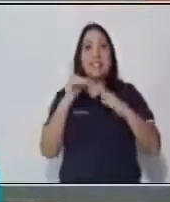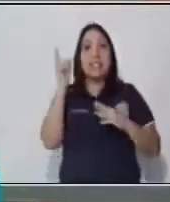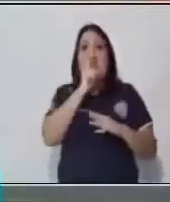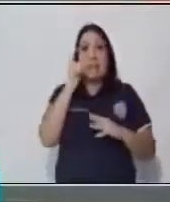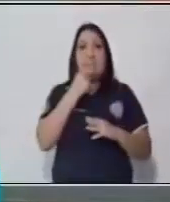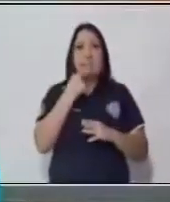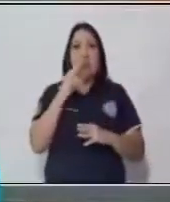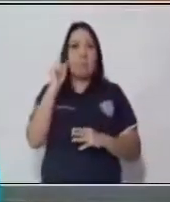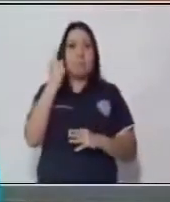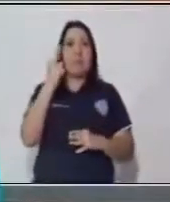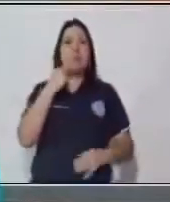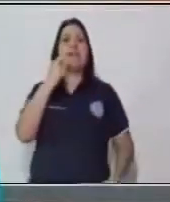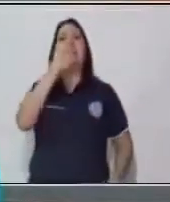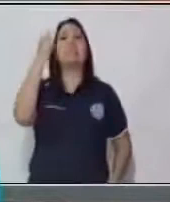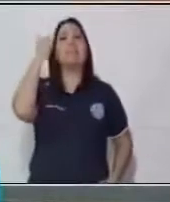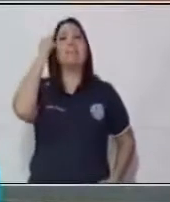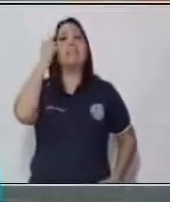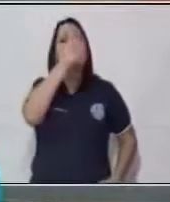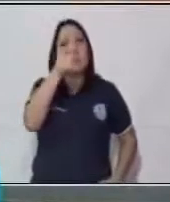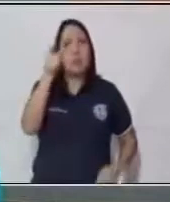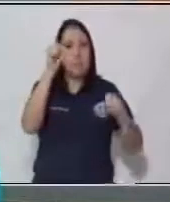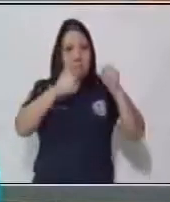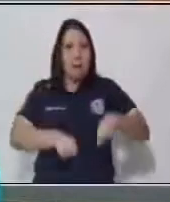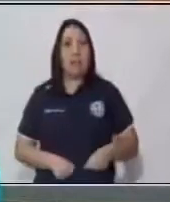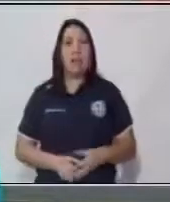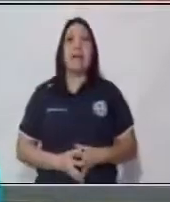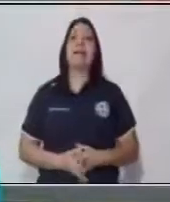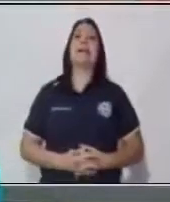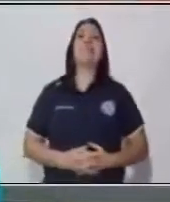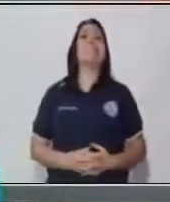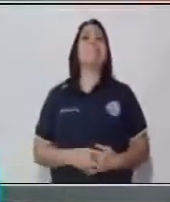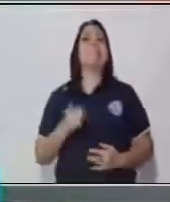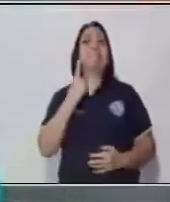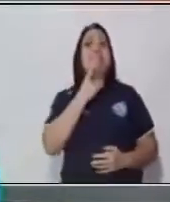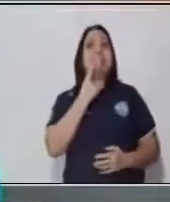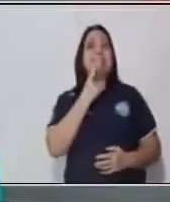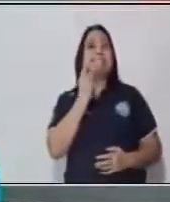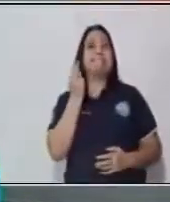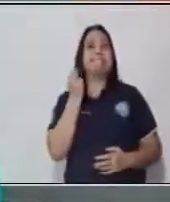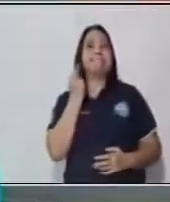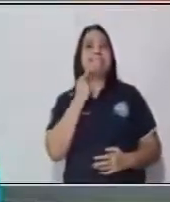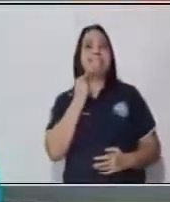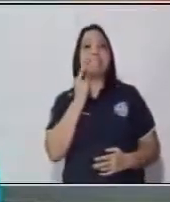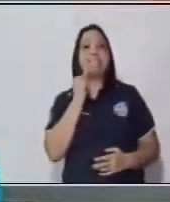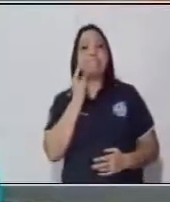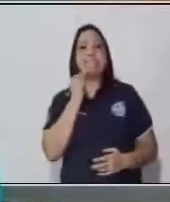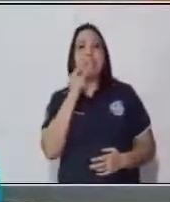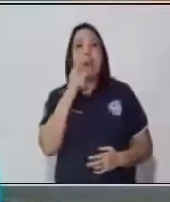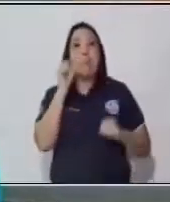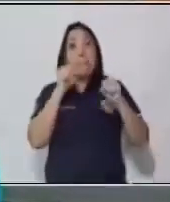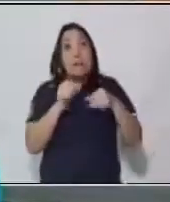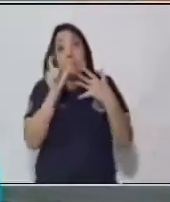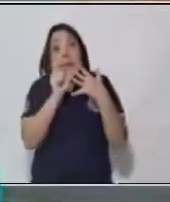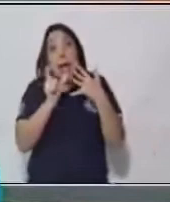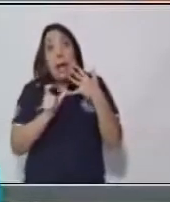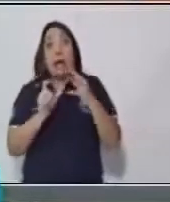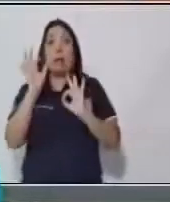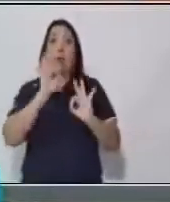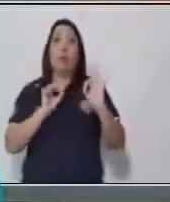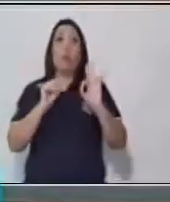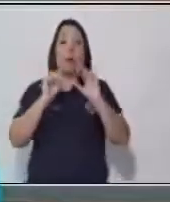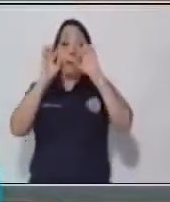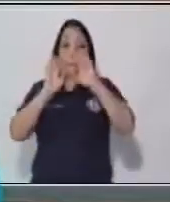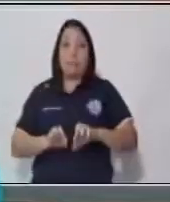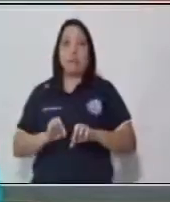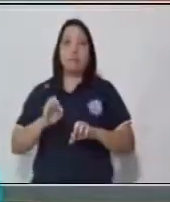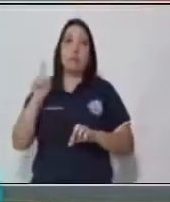rompe primero? A ver, ustedes me pueden decir, ¿qué puede ser? ¿Puede ser un objeto, una persona? No, no